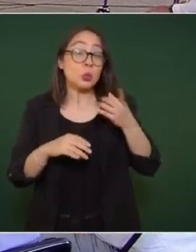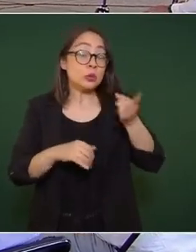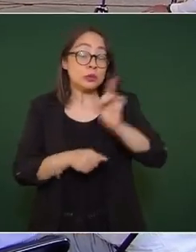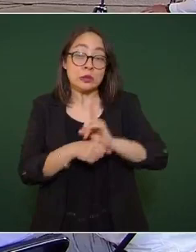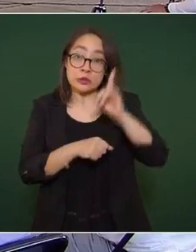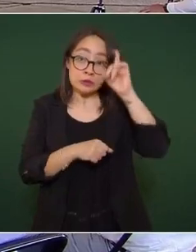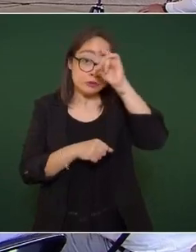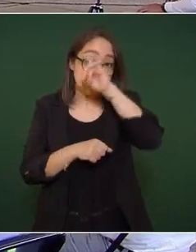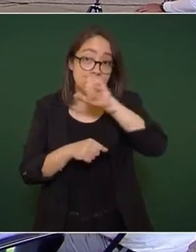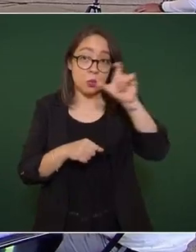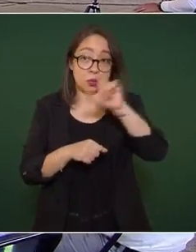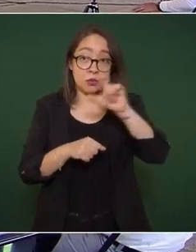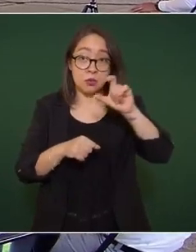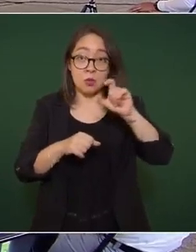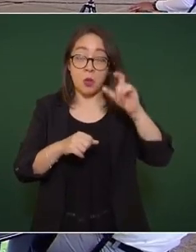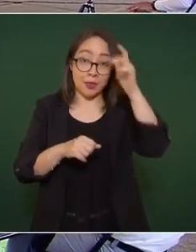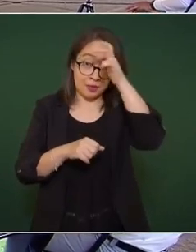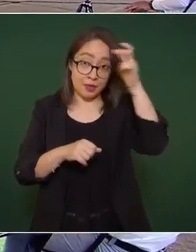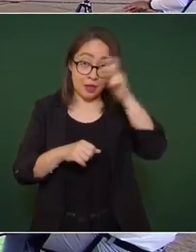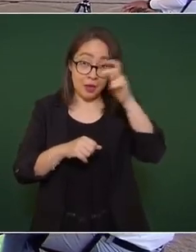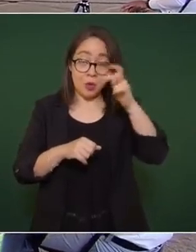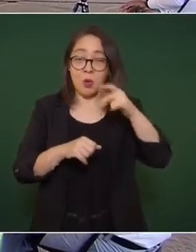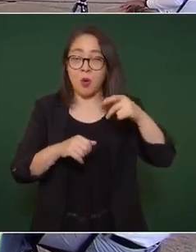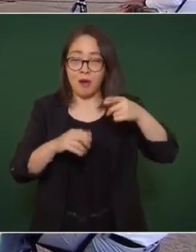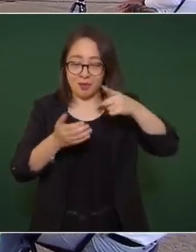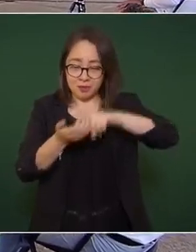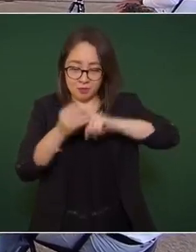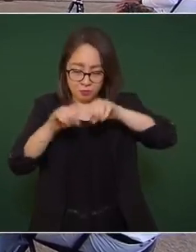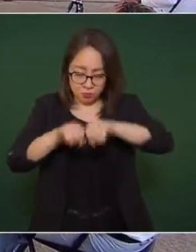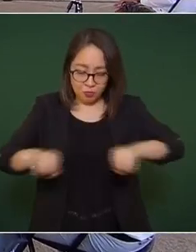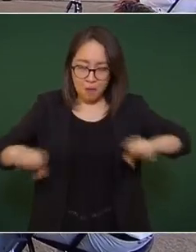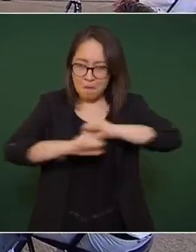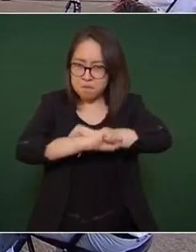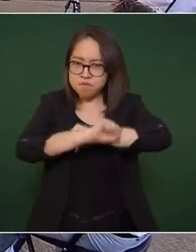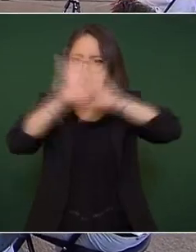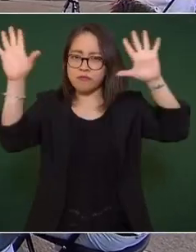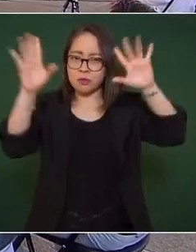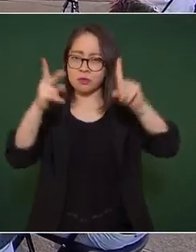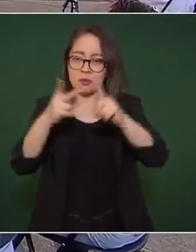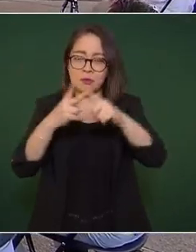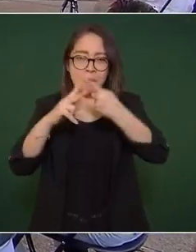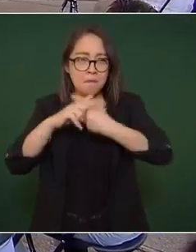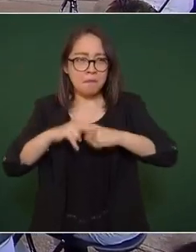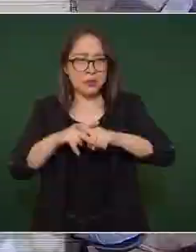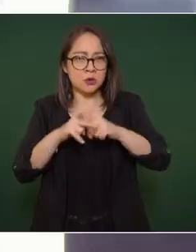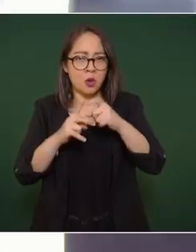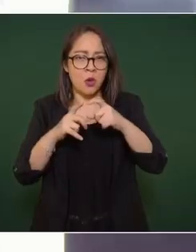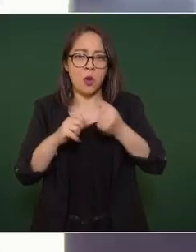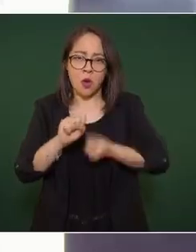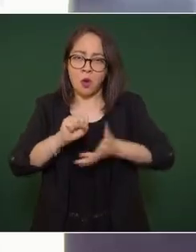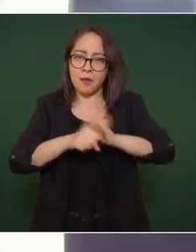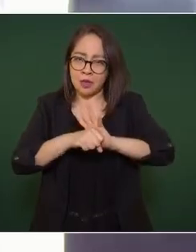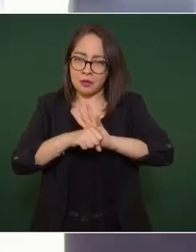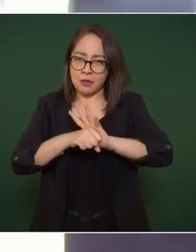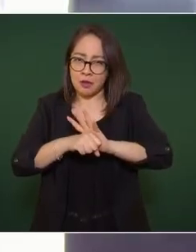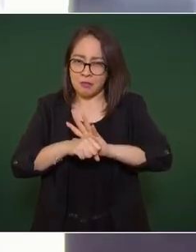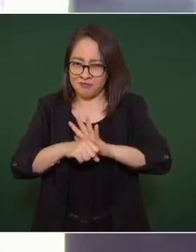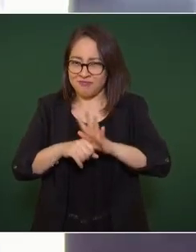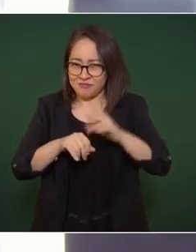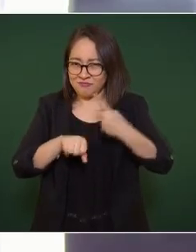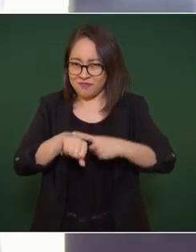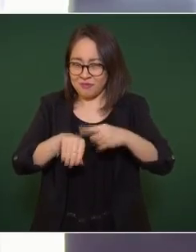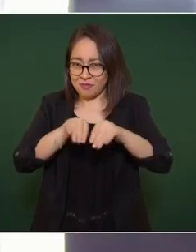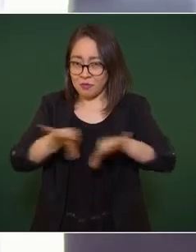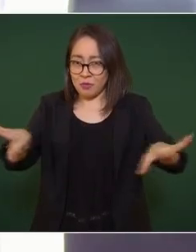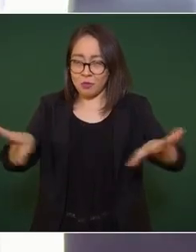complicados la explosión en Hidalgo del ducto, también el inicio del COVID, pero retomar nuevamente esto, presidente, ¿cuál fue la